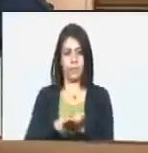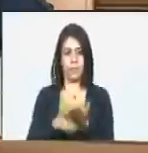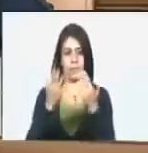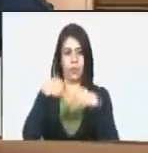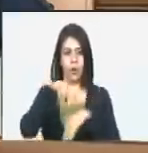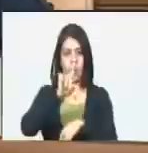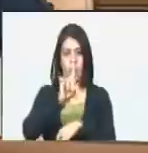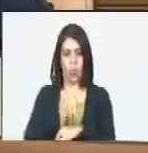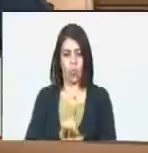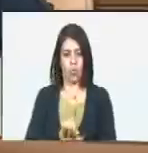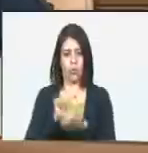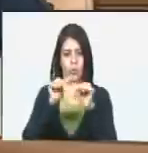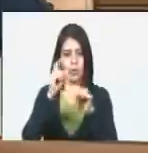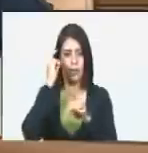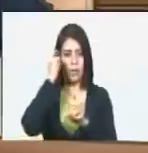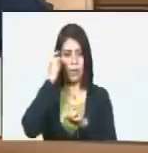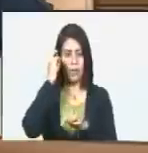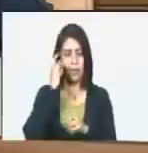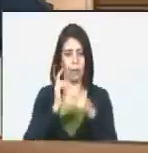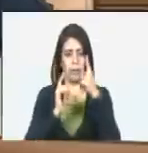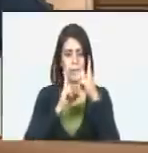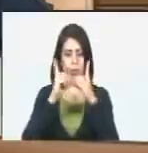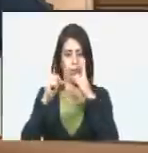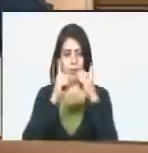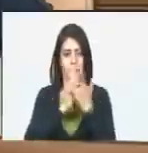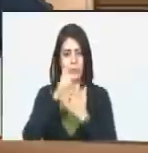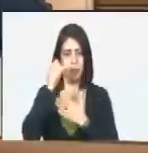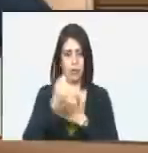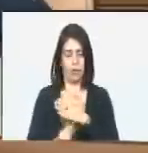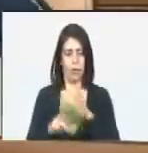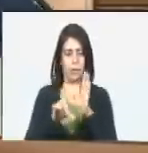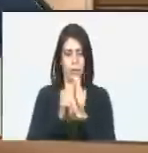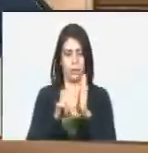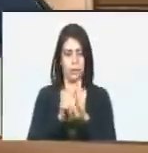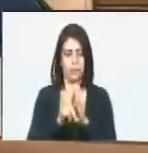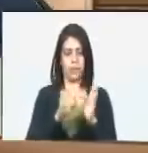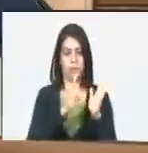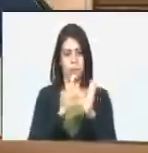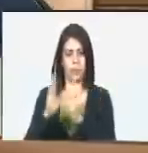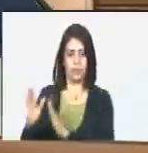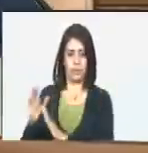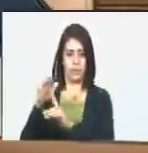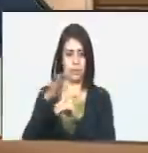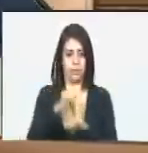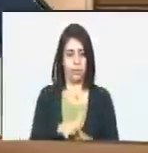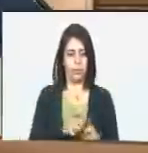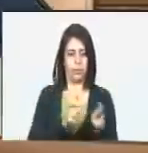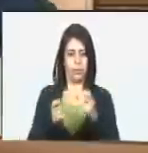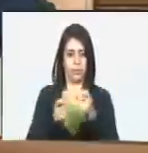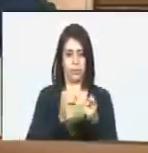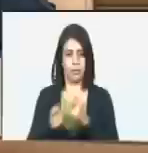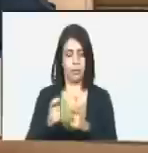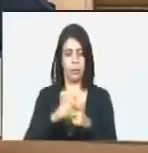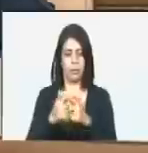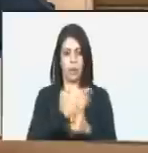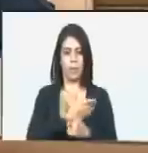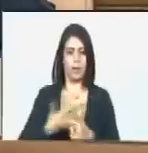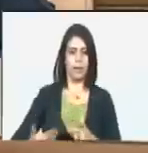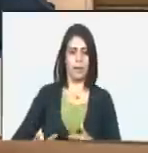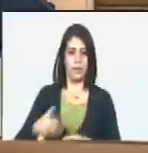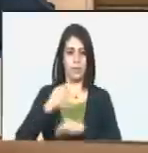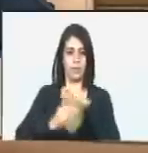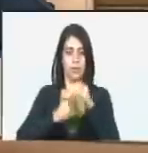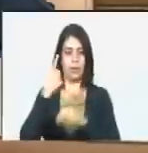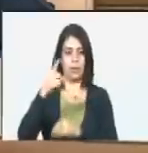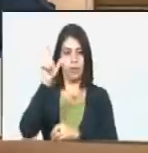orden del día. Primera discusión del proyecto de ley orgánica de extinción de dominio. El presidente confirió el derecho de palabra